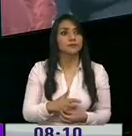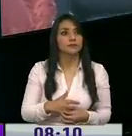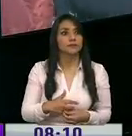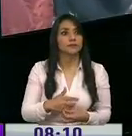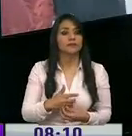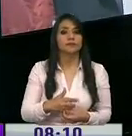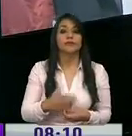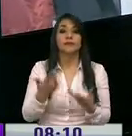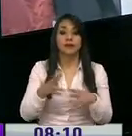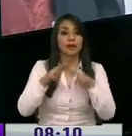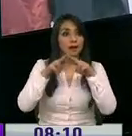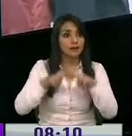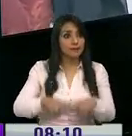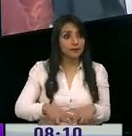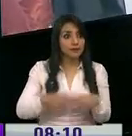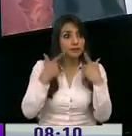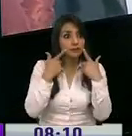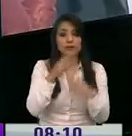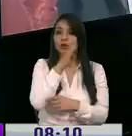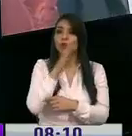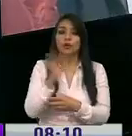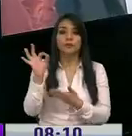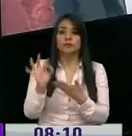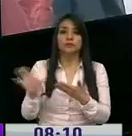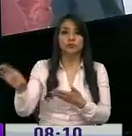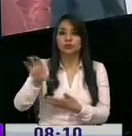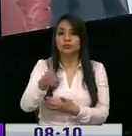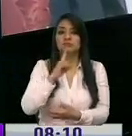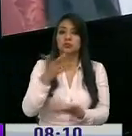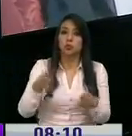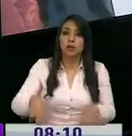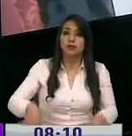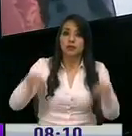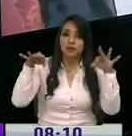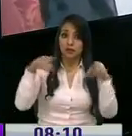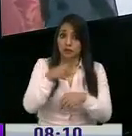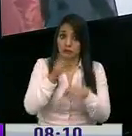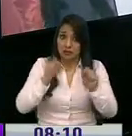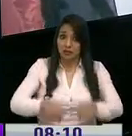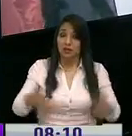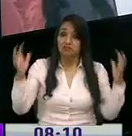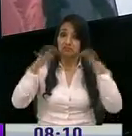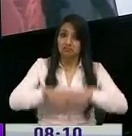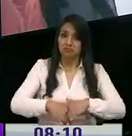y resulta que nunca hay presupuesto estamos esperando una desgracia